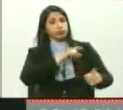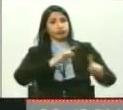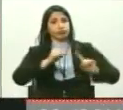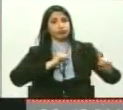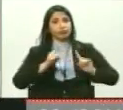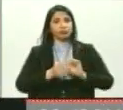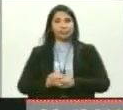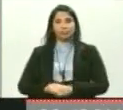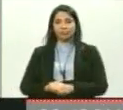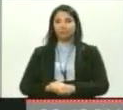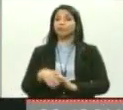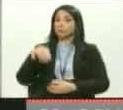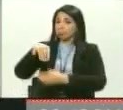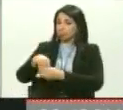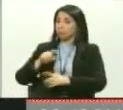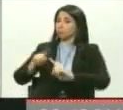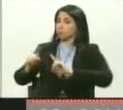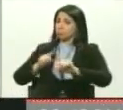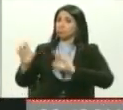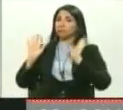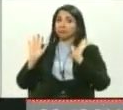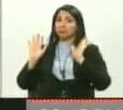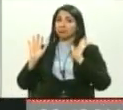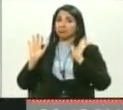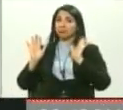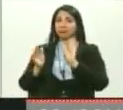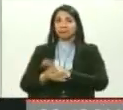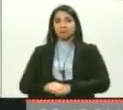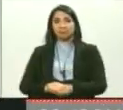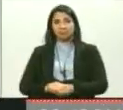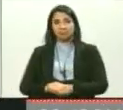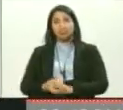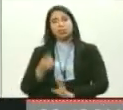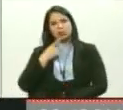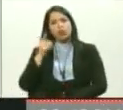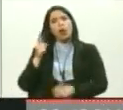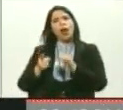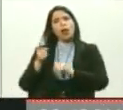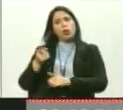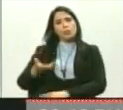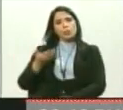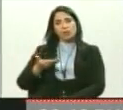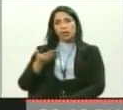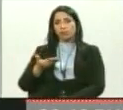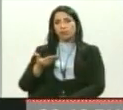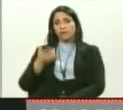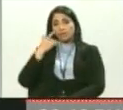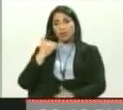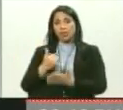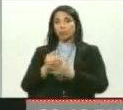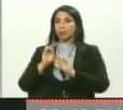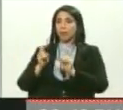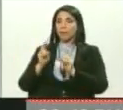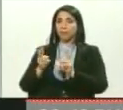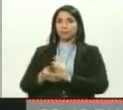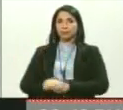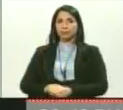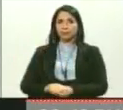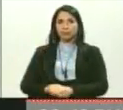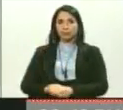Cuarentena activa, la Silvita. Dijo algo muy importante. fíjate, el tema